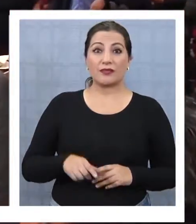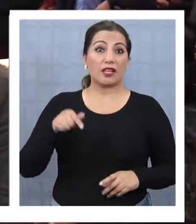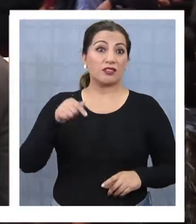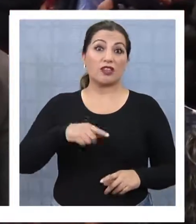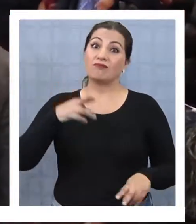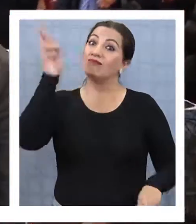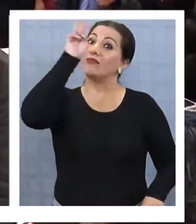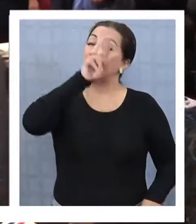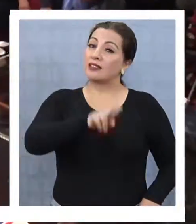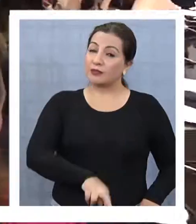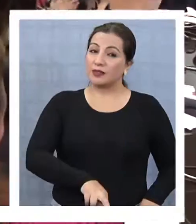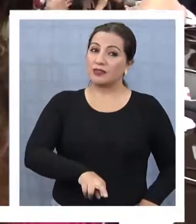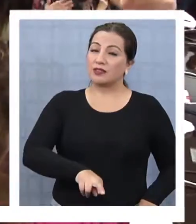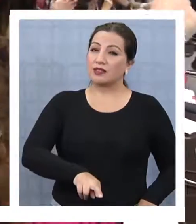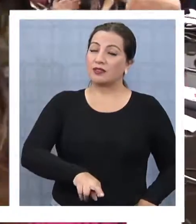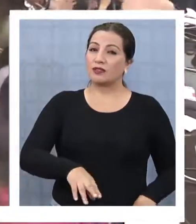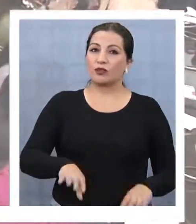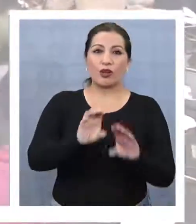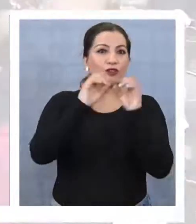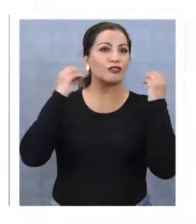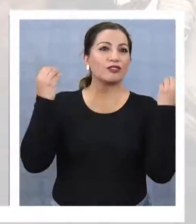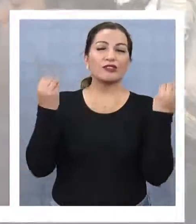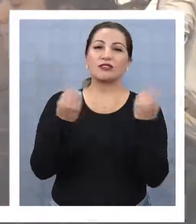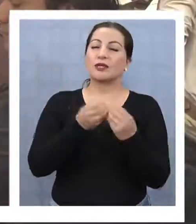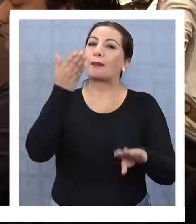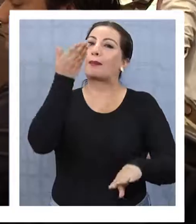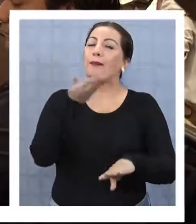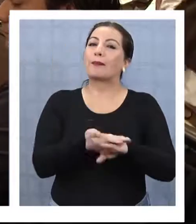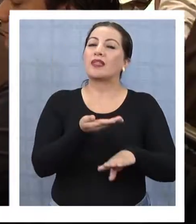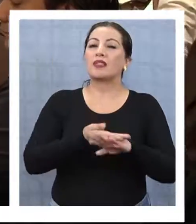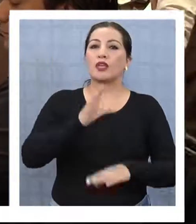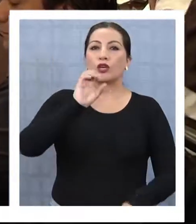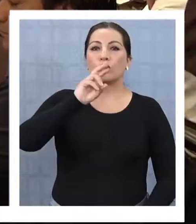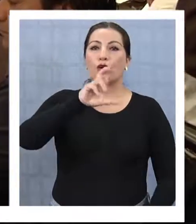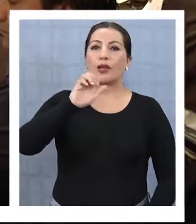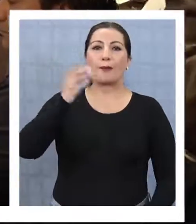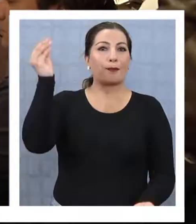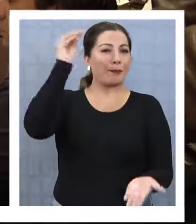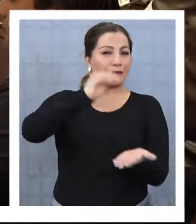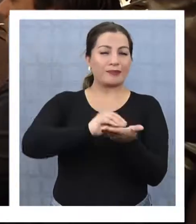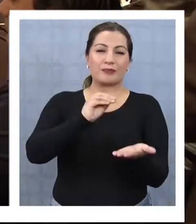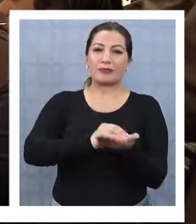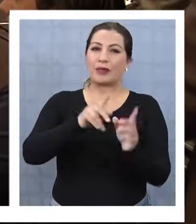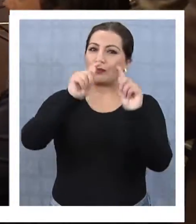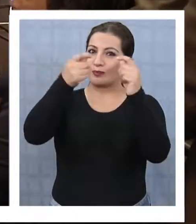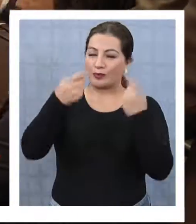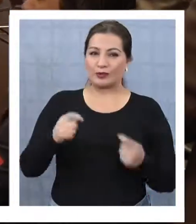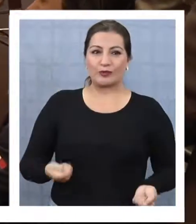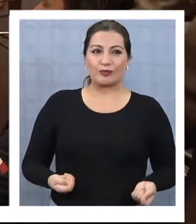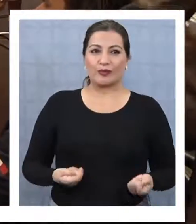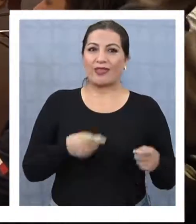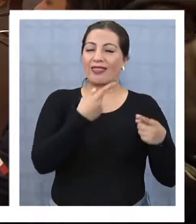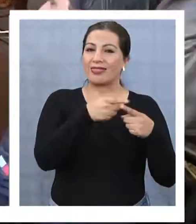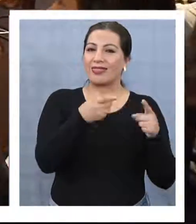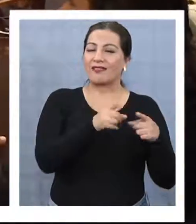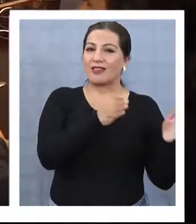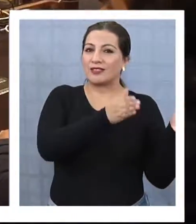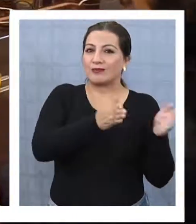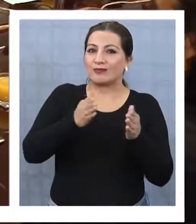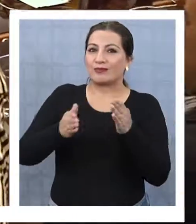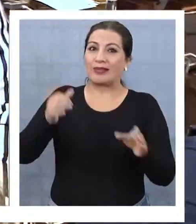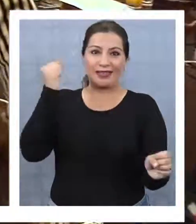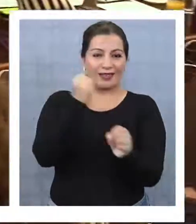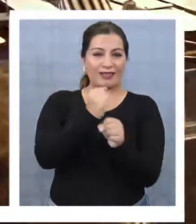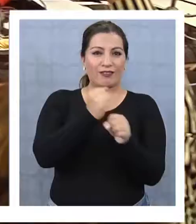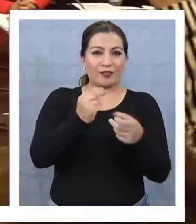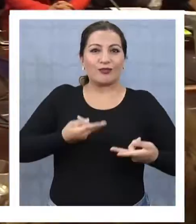podrían volver a repetirse cuando el organismo ejecutor solicita al CORE aún más subvenciones para las distintas fases de la emblemática